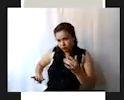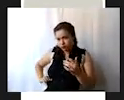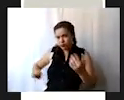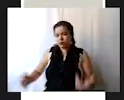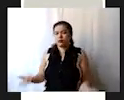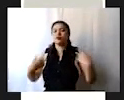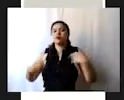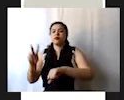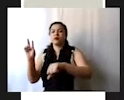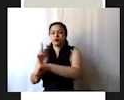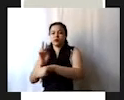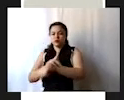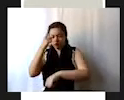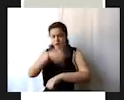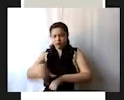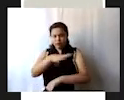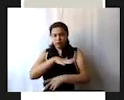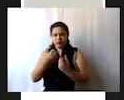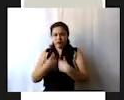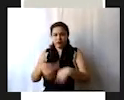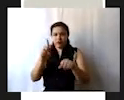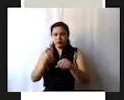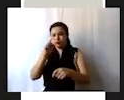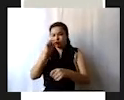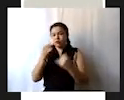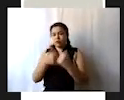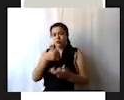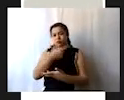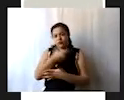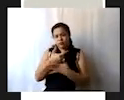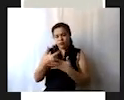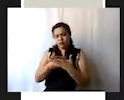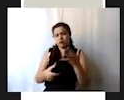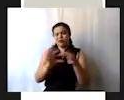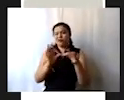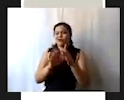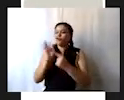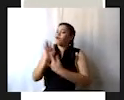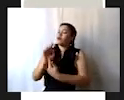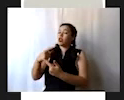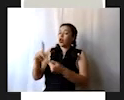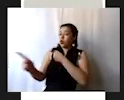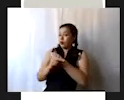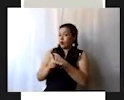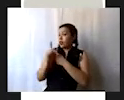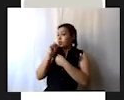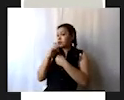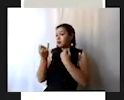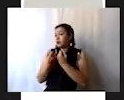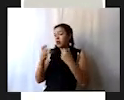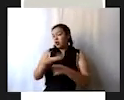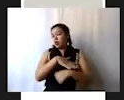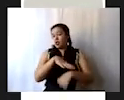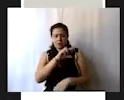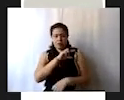tiene que haber desde la sociedad y de la rendición de cuentas que tienen que hacer tanto los países y sobre todo el sector